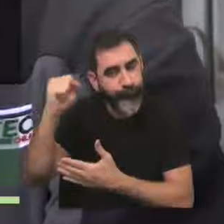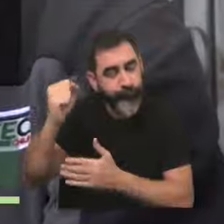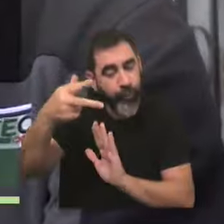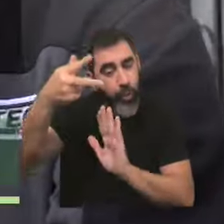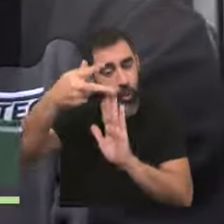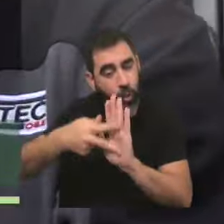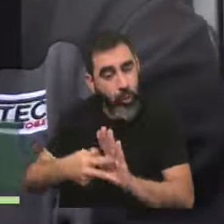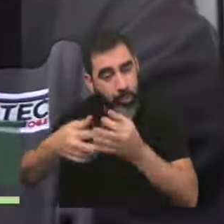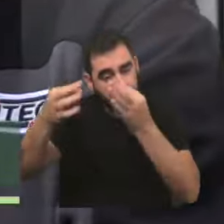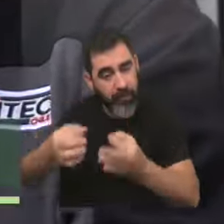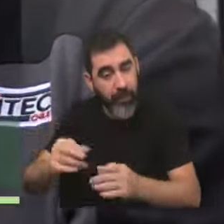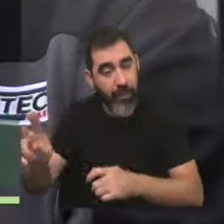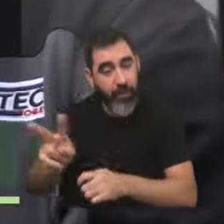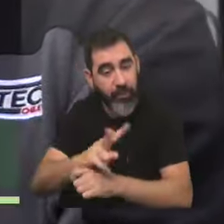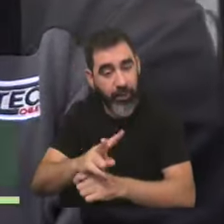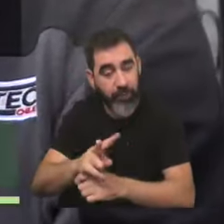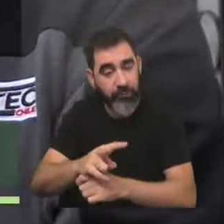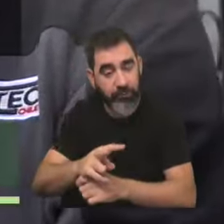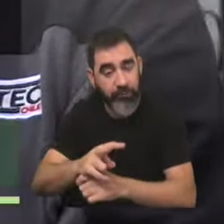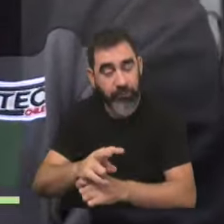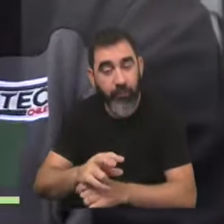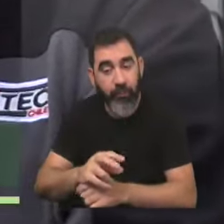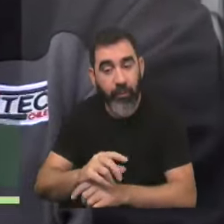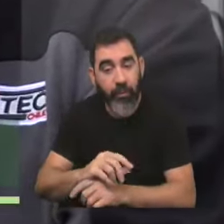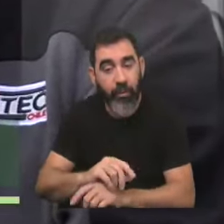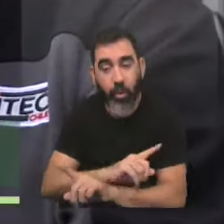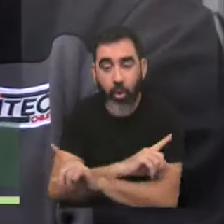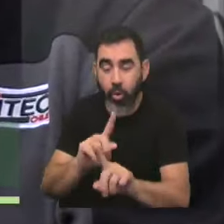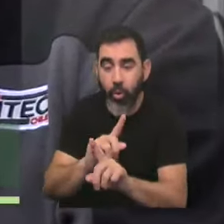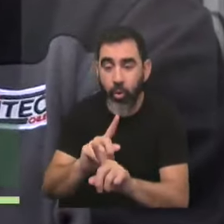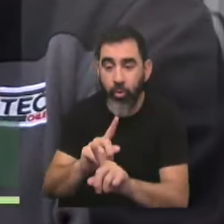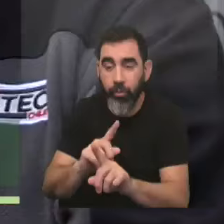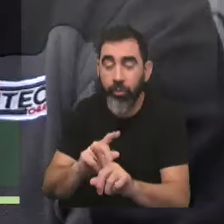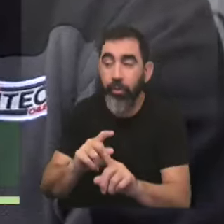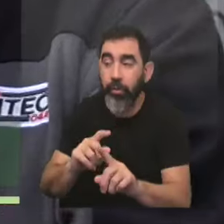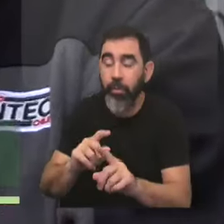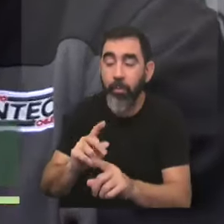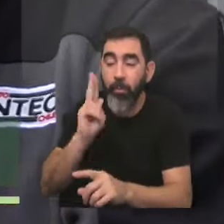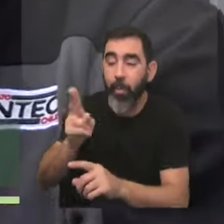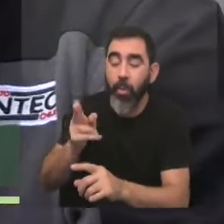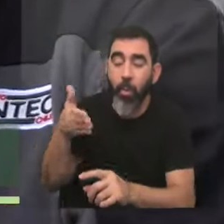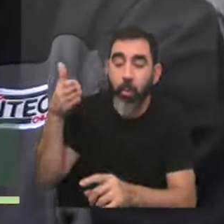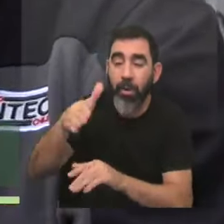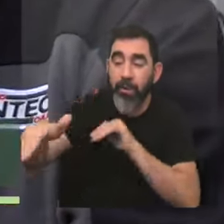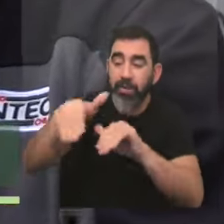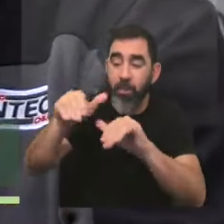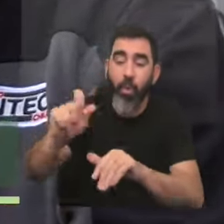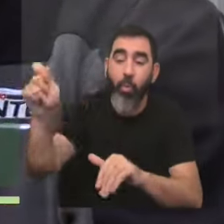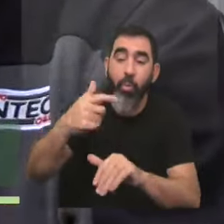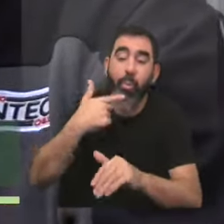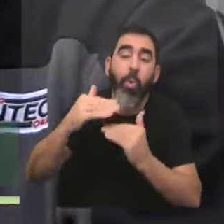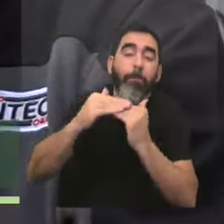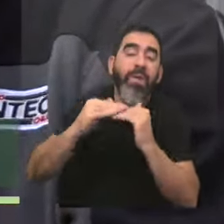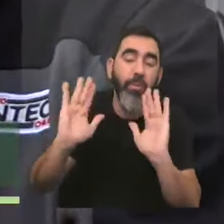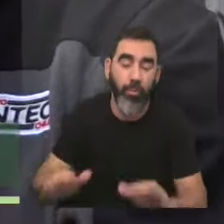normativas de seguridad de higiene bueno tengan no tengan condiciones de por lo menos participar en lo que son las licitaciones públicas eso